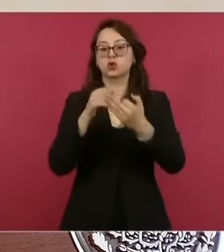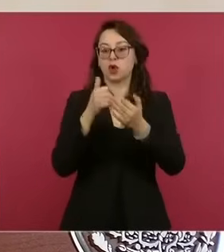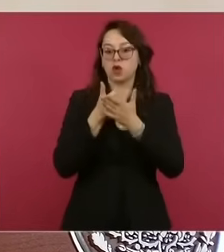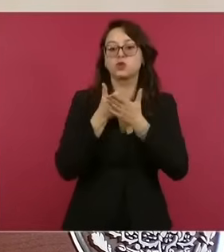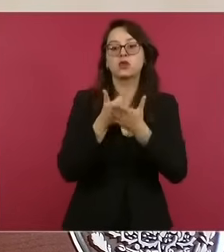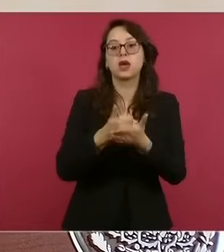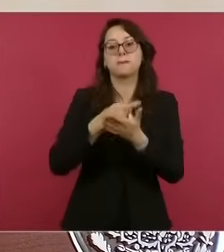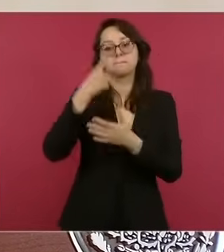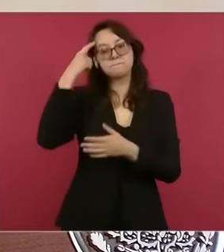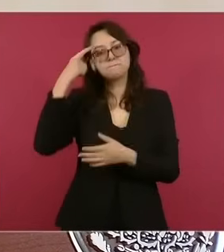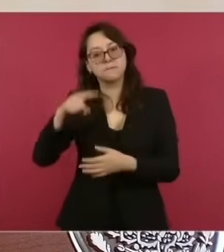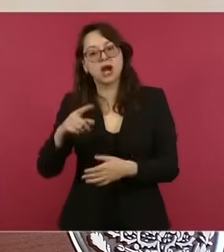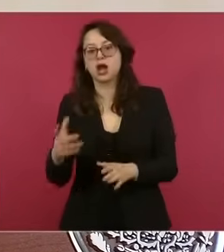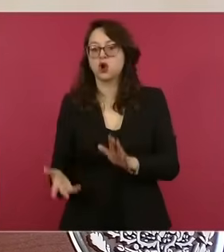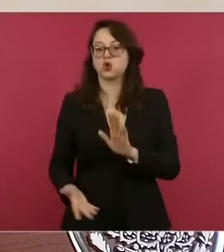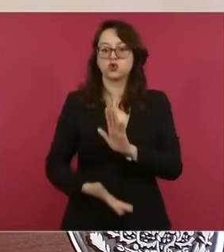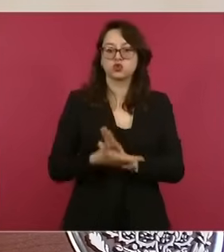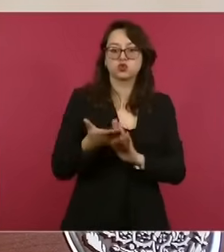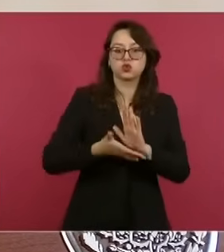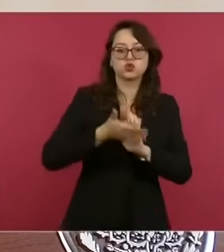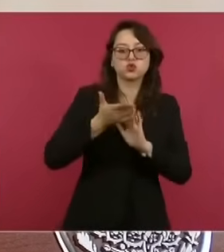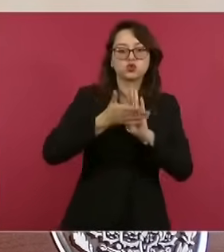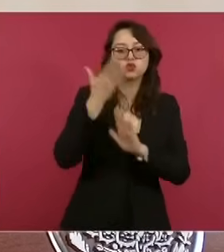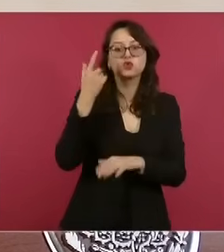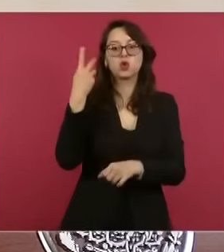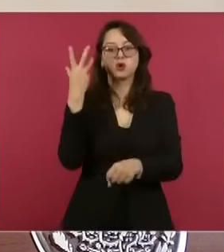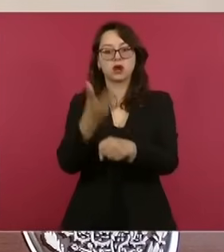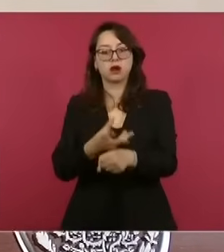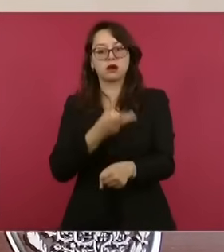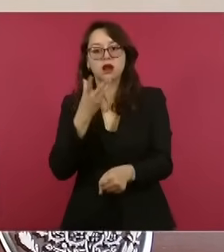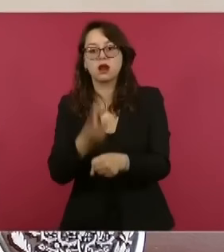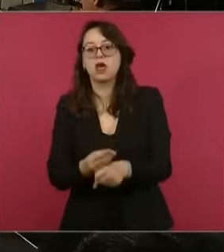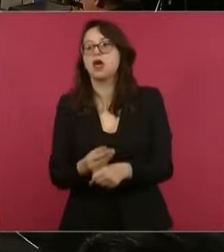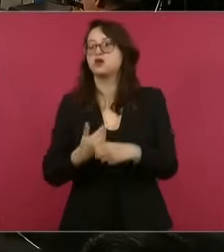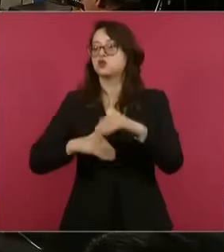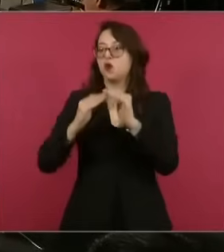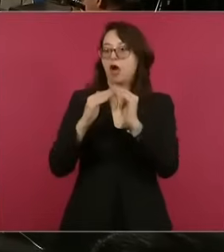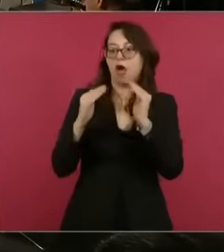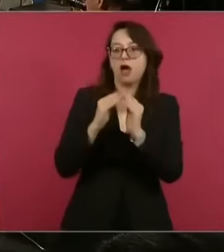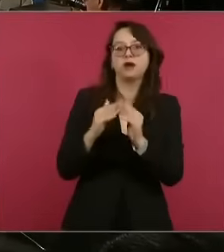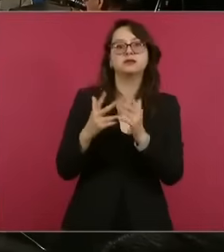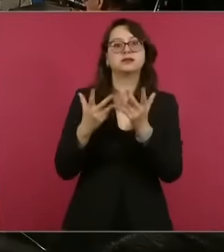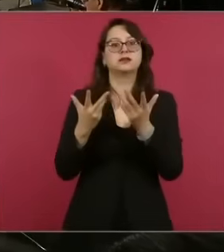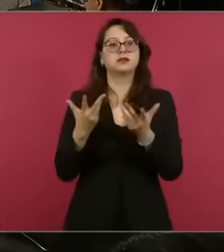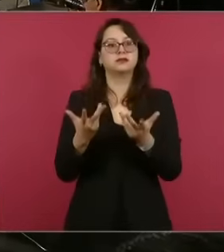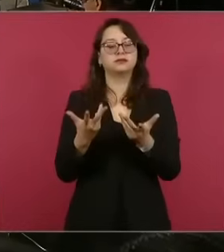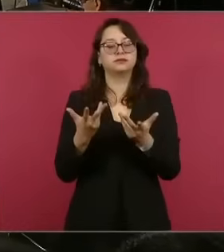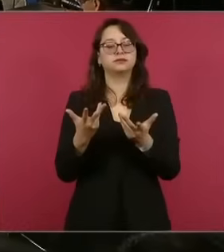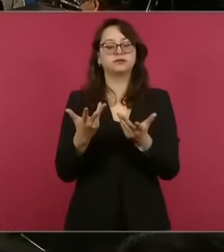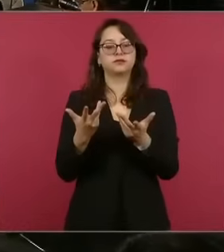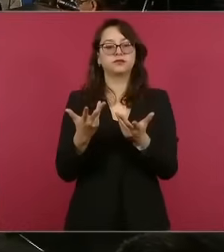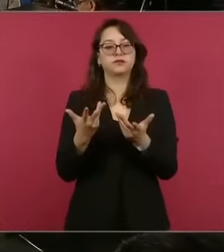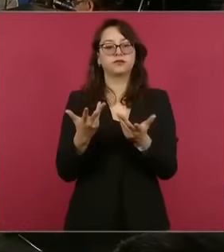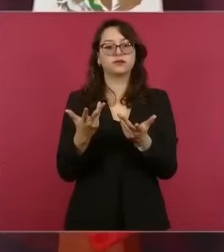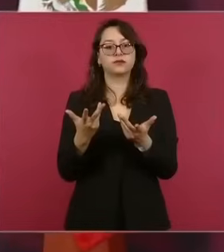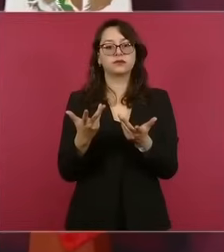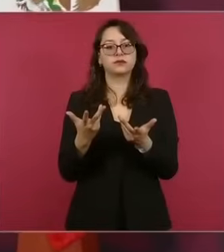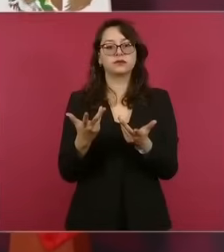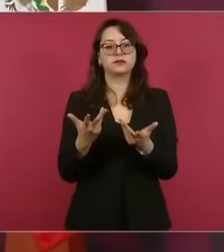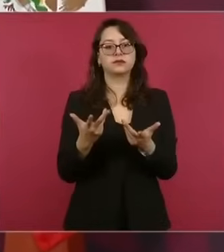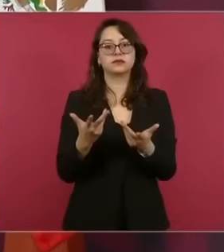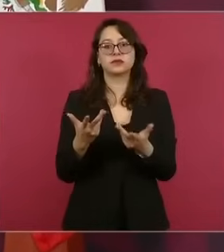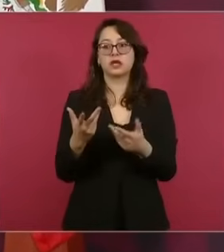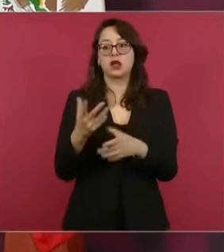construcción, en la reparación de las viviendas, en los